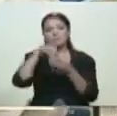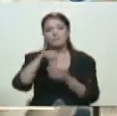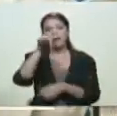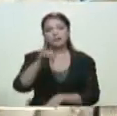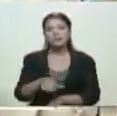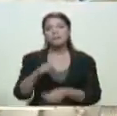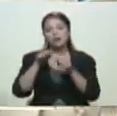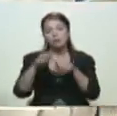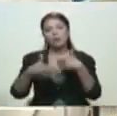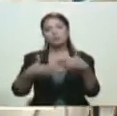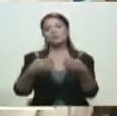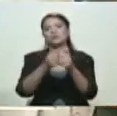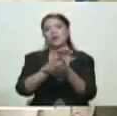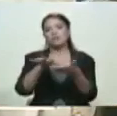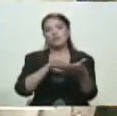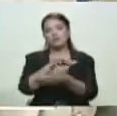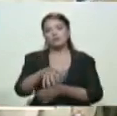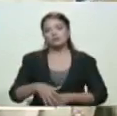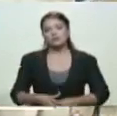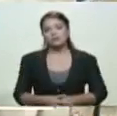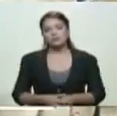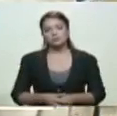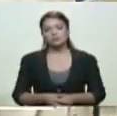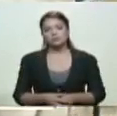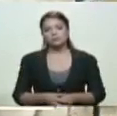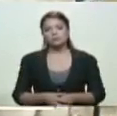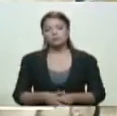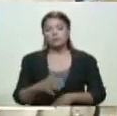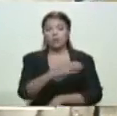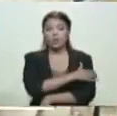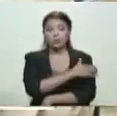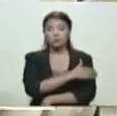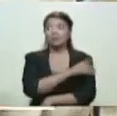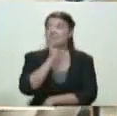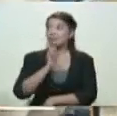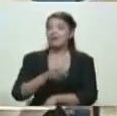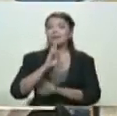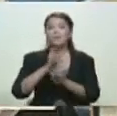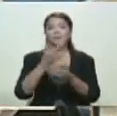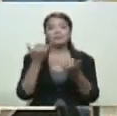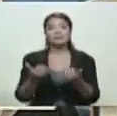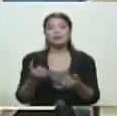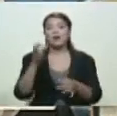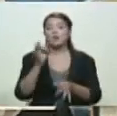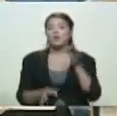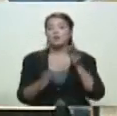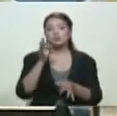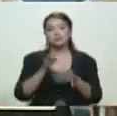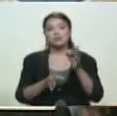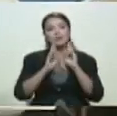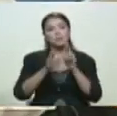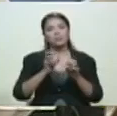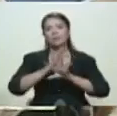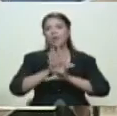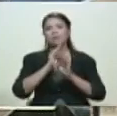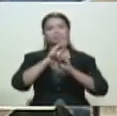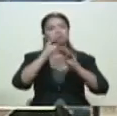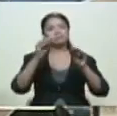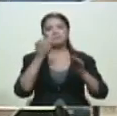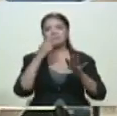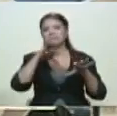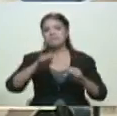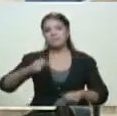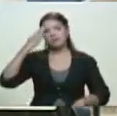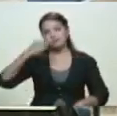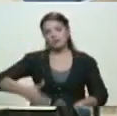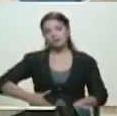que continúe la violencia. Los opositores deben responder ante la justicia por sus llamados a la intervención